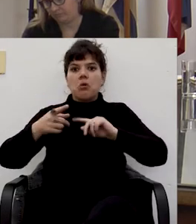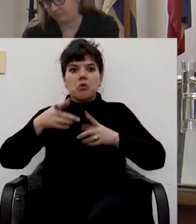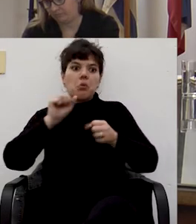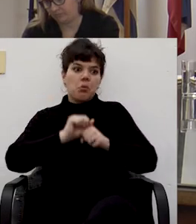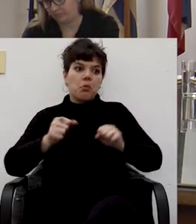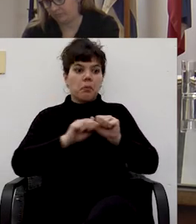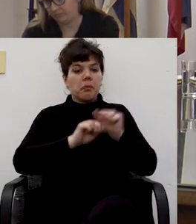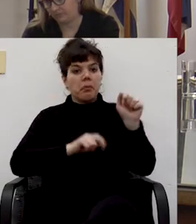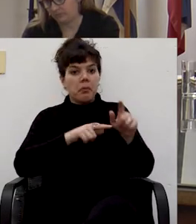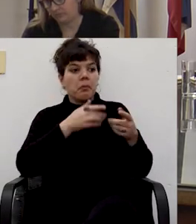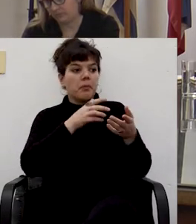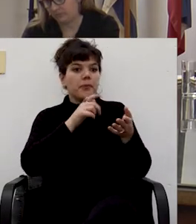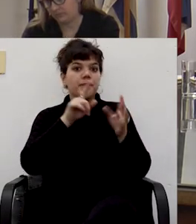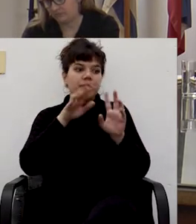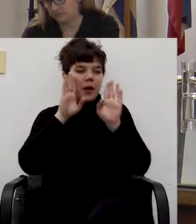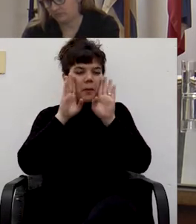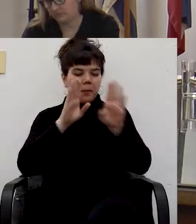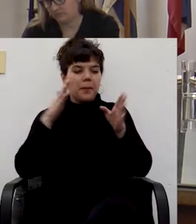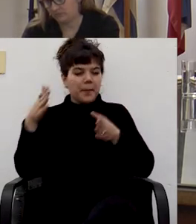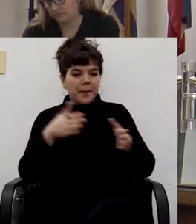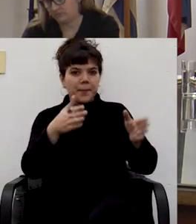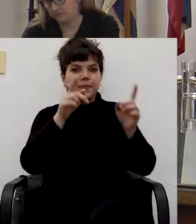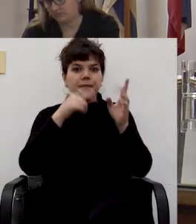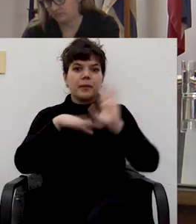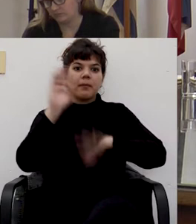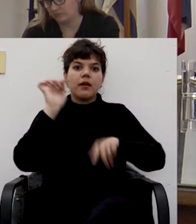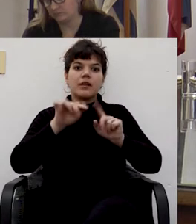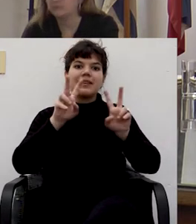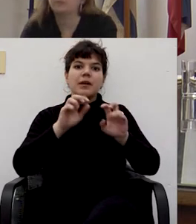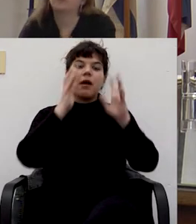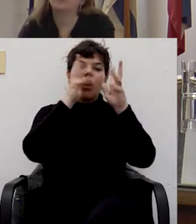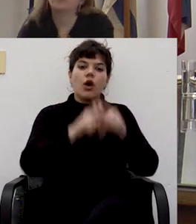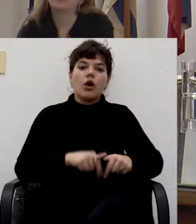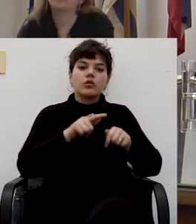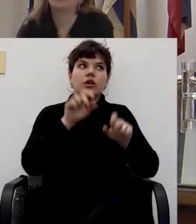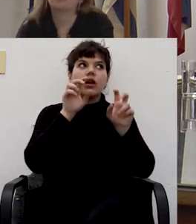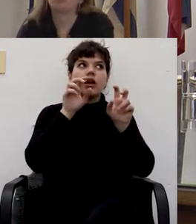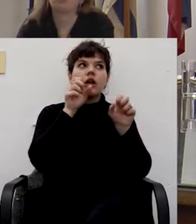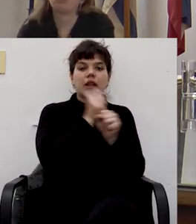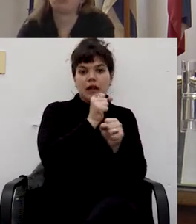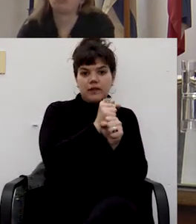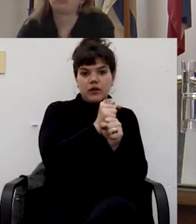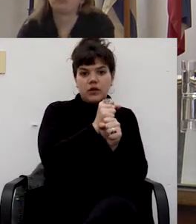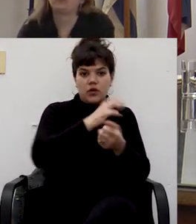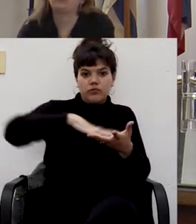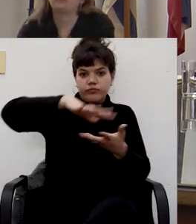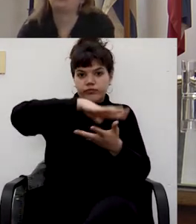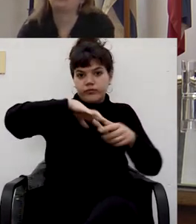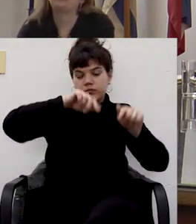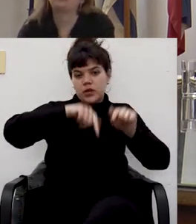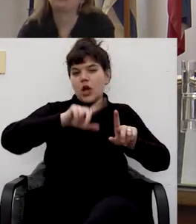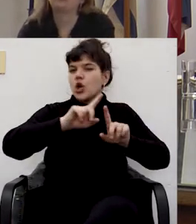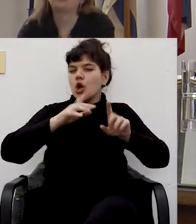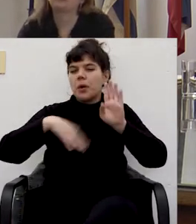que se orienta fundamentalmente a lo que tiene que ver con las organizaciones y al mundo del trabajo, ¿no? No considera tanto